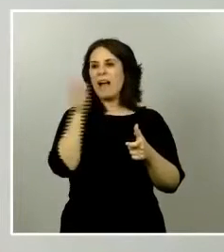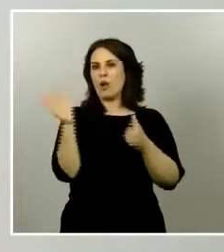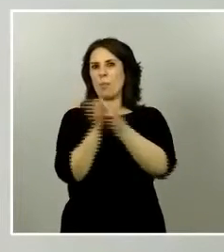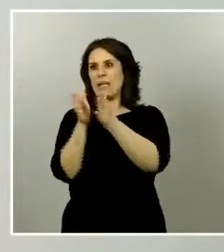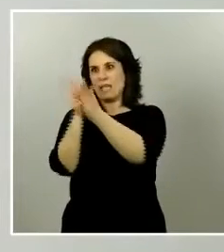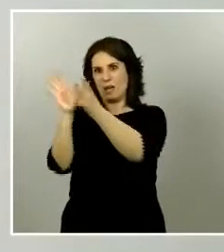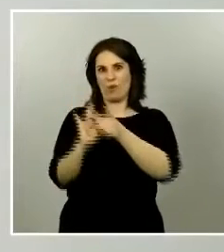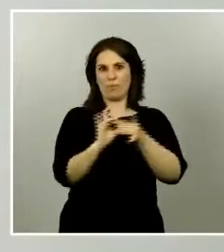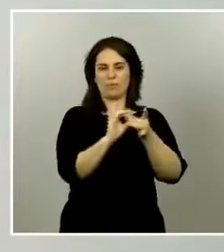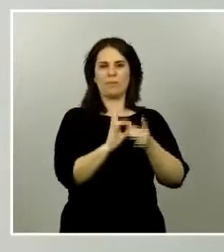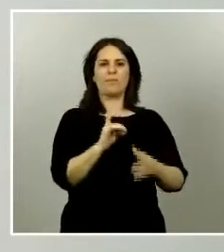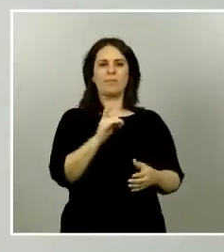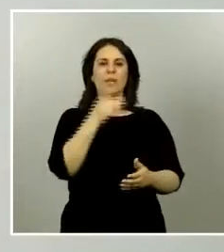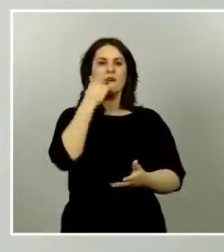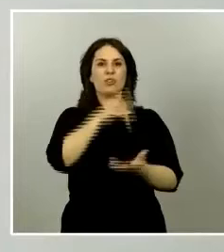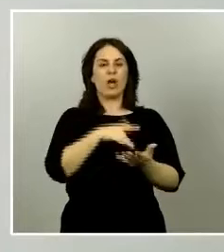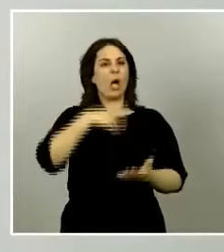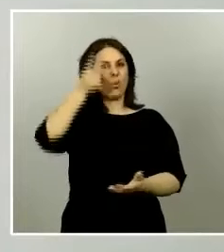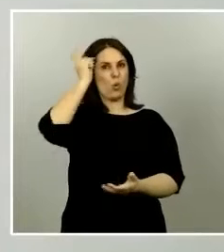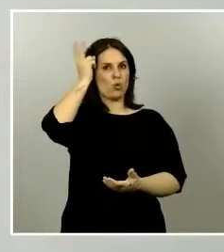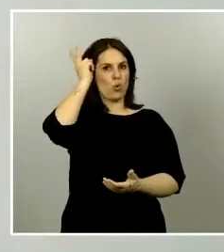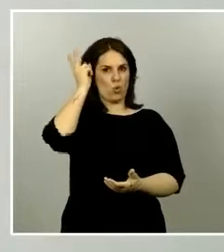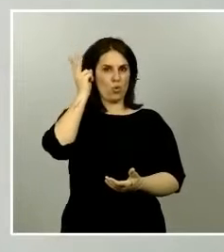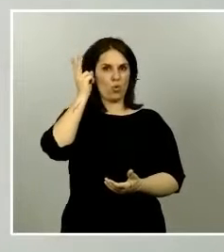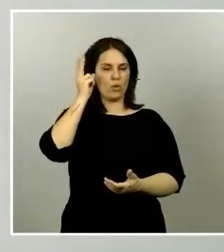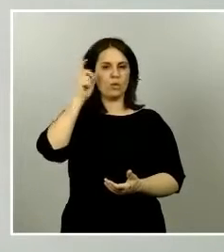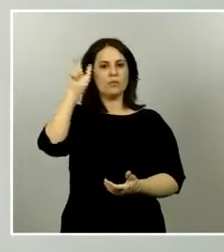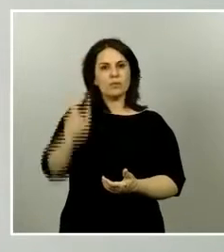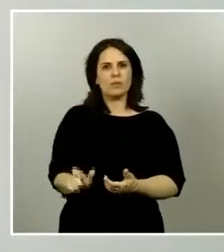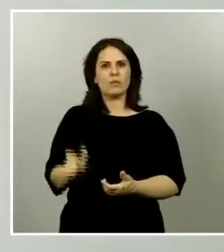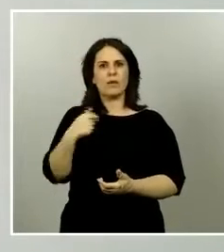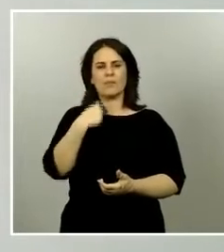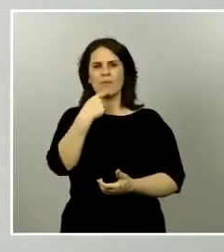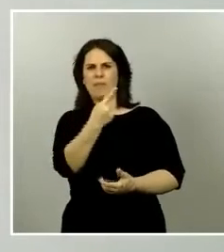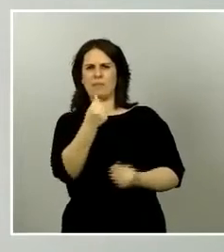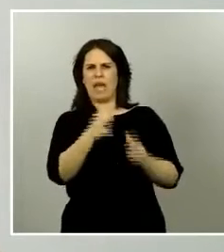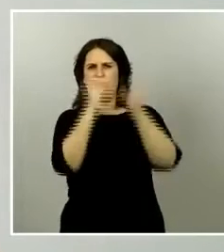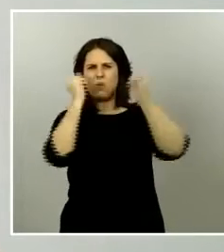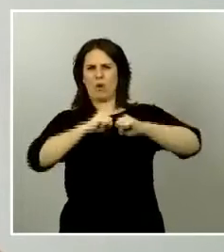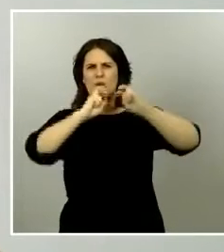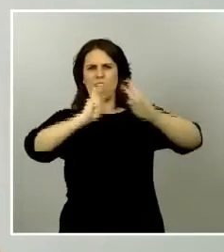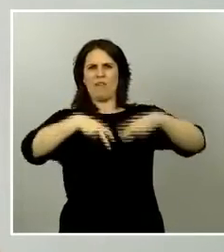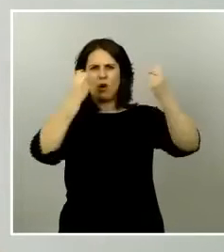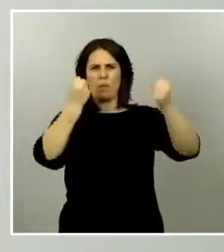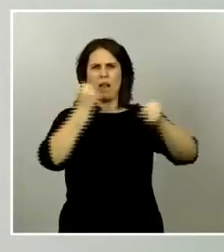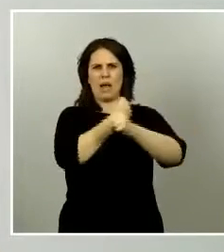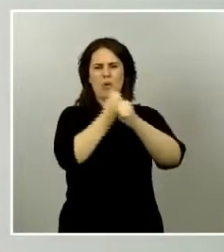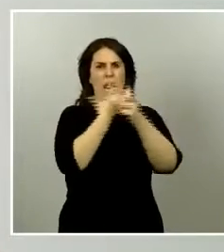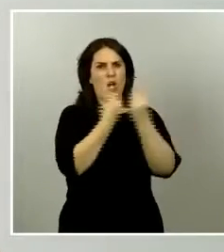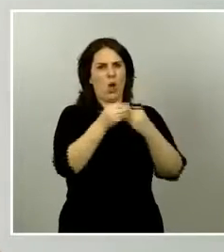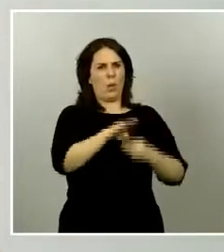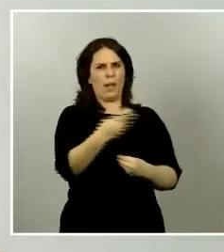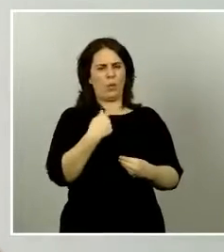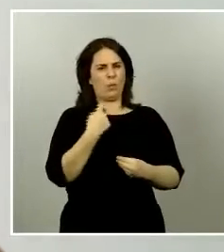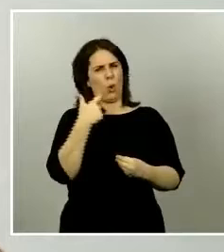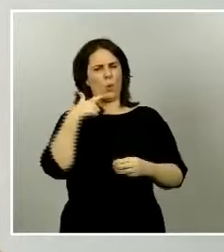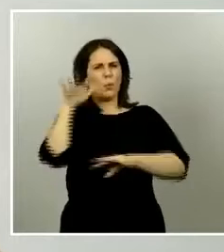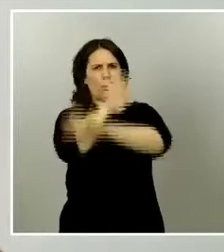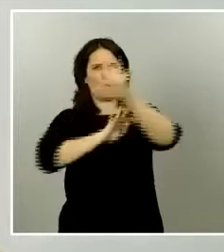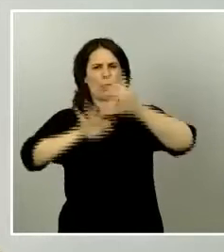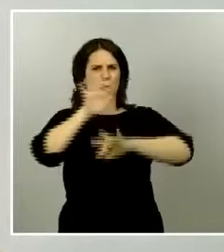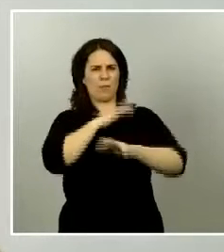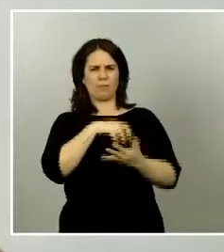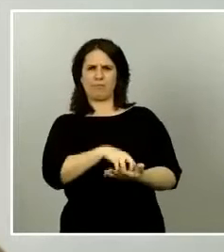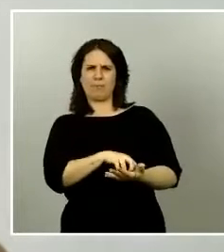portavoz, durante la reunión de hoy, retomando un poco la pregunta del compañero, el lehendakari Iñigo Urkullu ha calificado de desconcertante el acuerdo sobre la